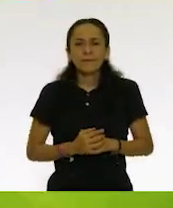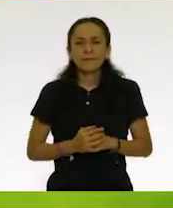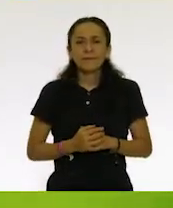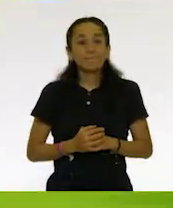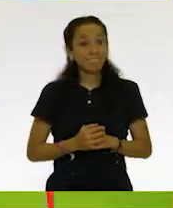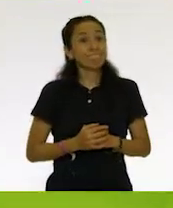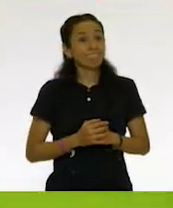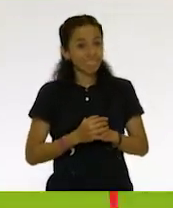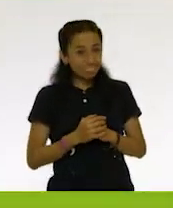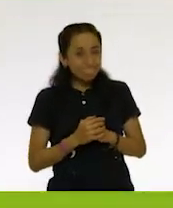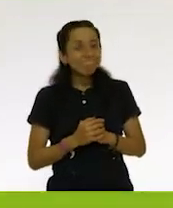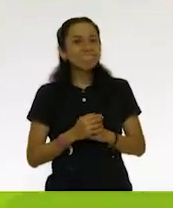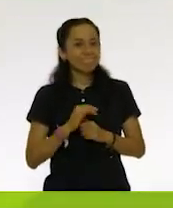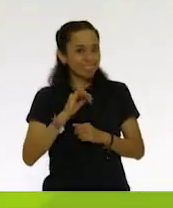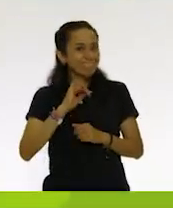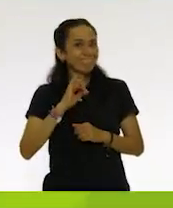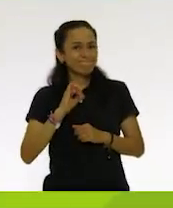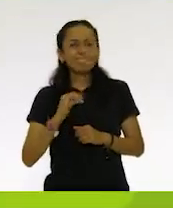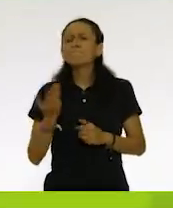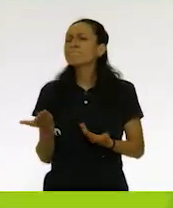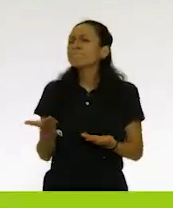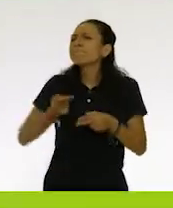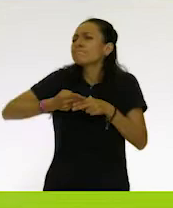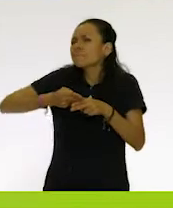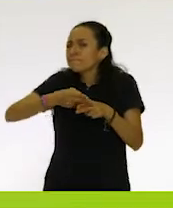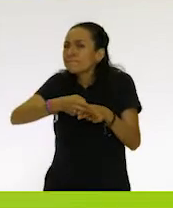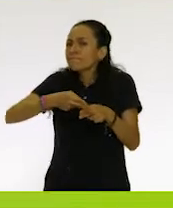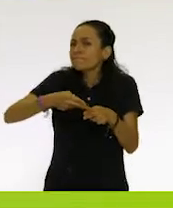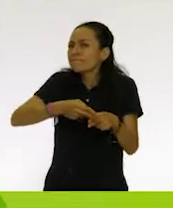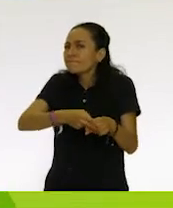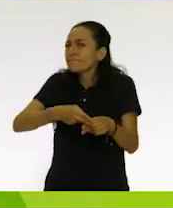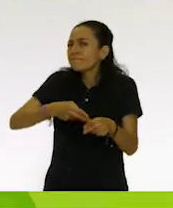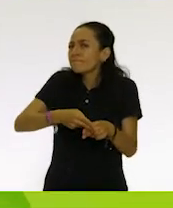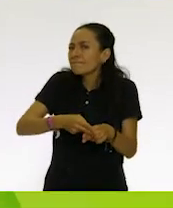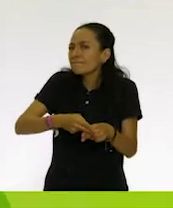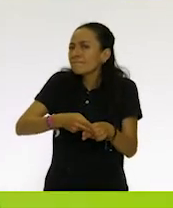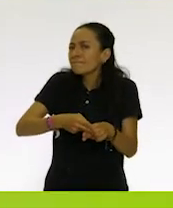¡Sí! Y cuchillos. A ver.